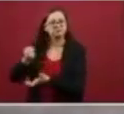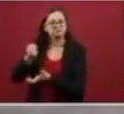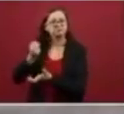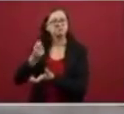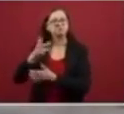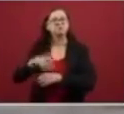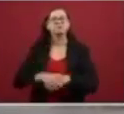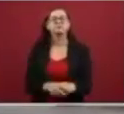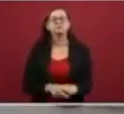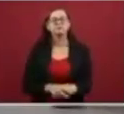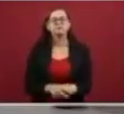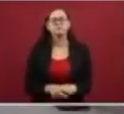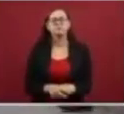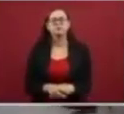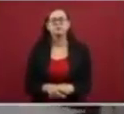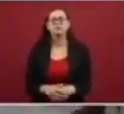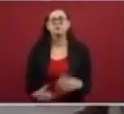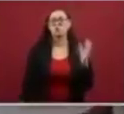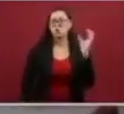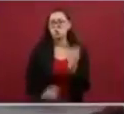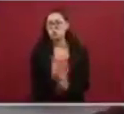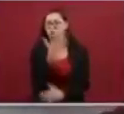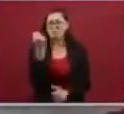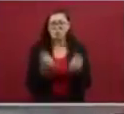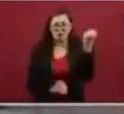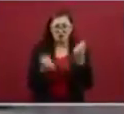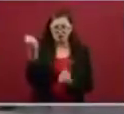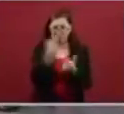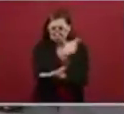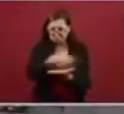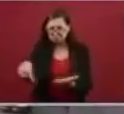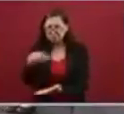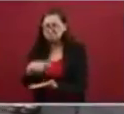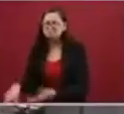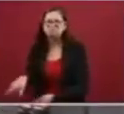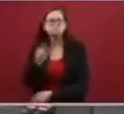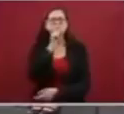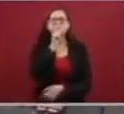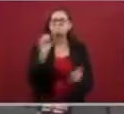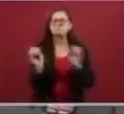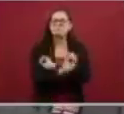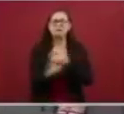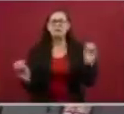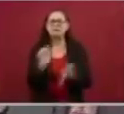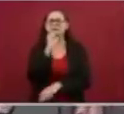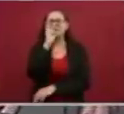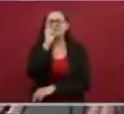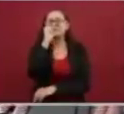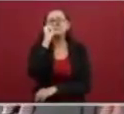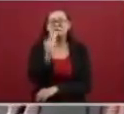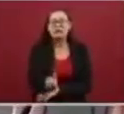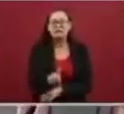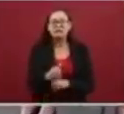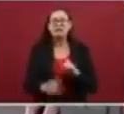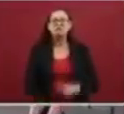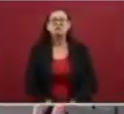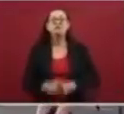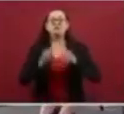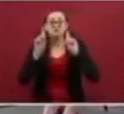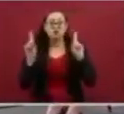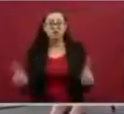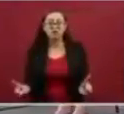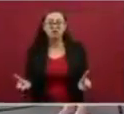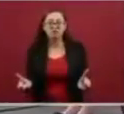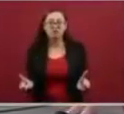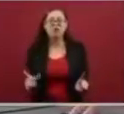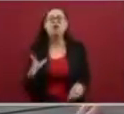No se han comprado vehículos nuevos para funcionarios públicos. Por el contrario, se vendió